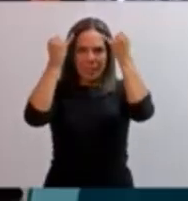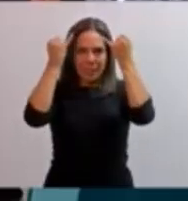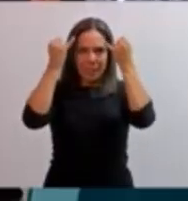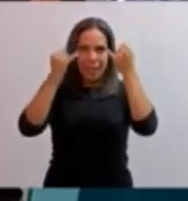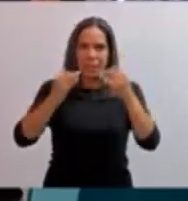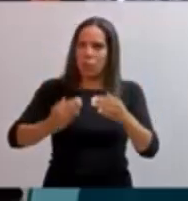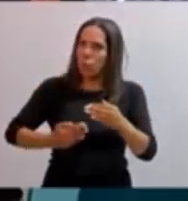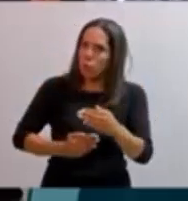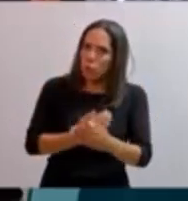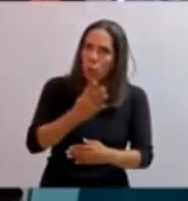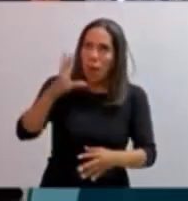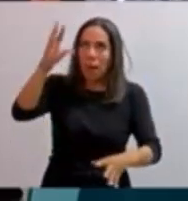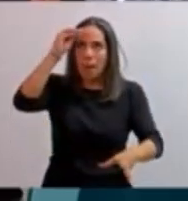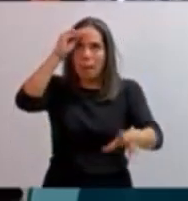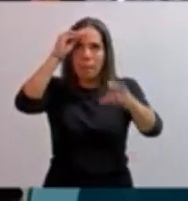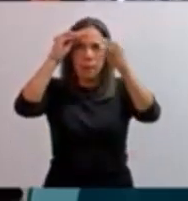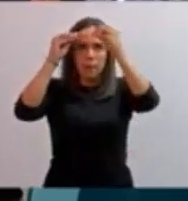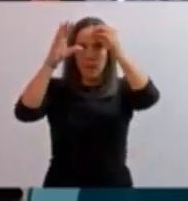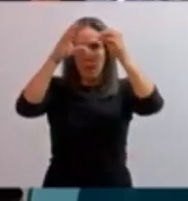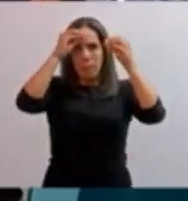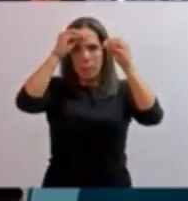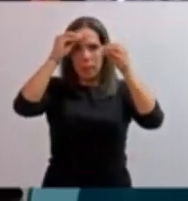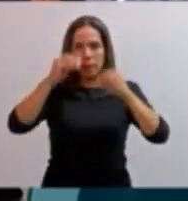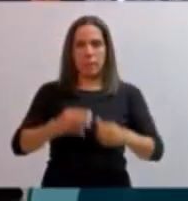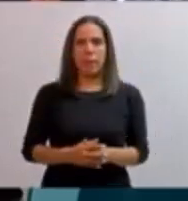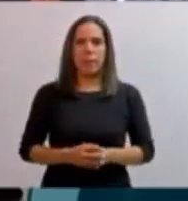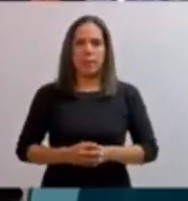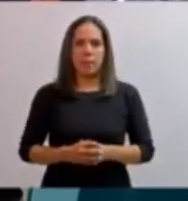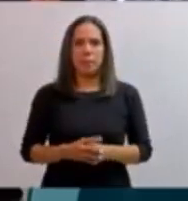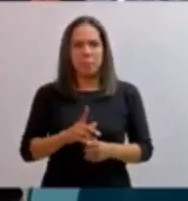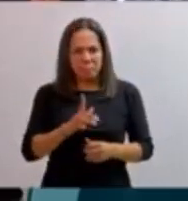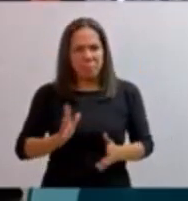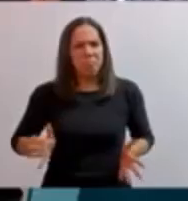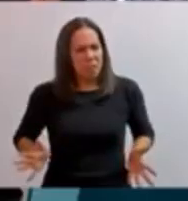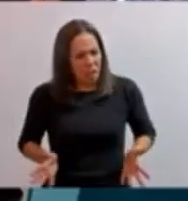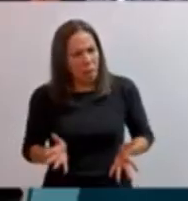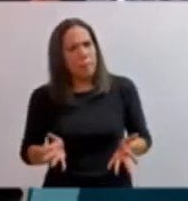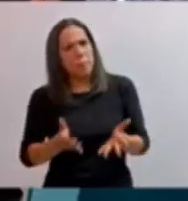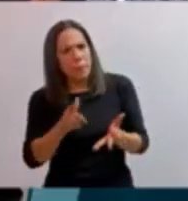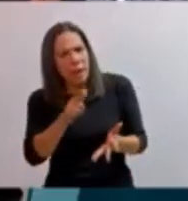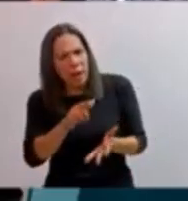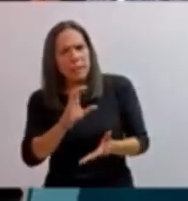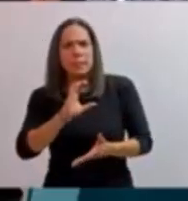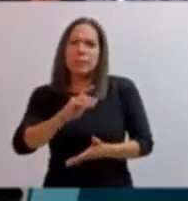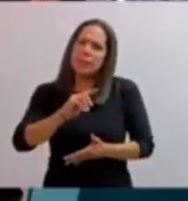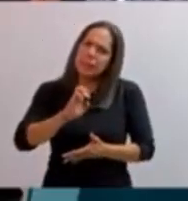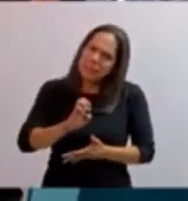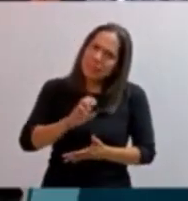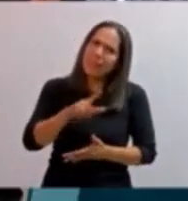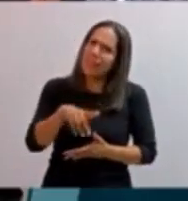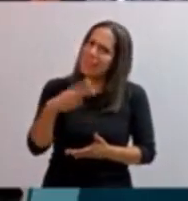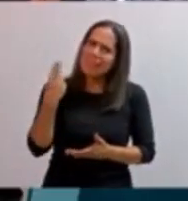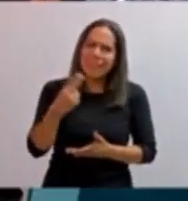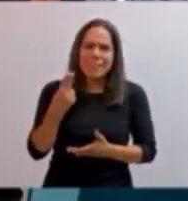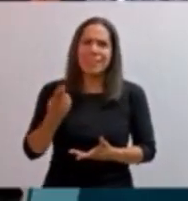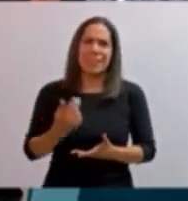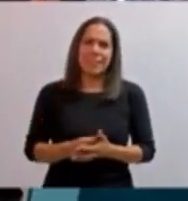conocimiento desde el colectivo. El impulso a estos espacios de consejo técnico tiene lugar